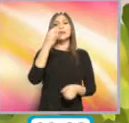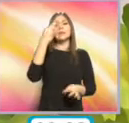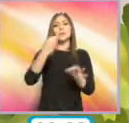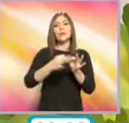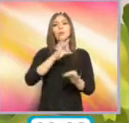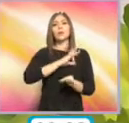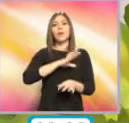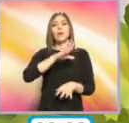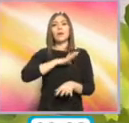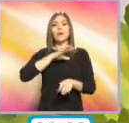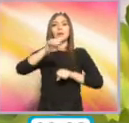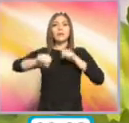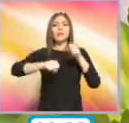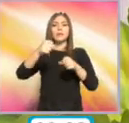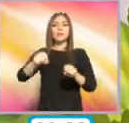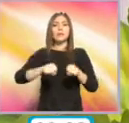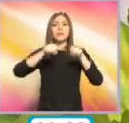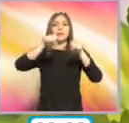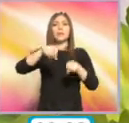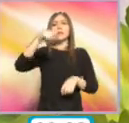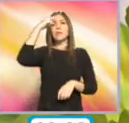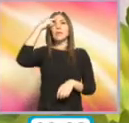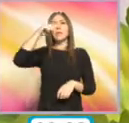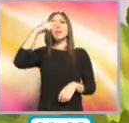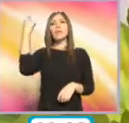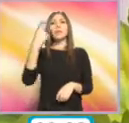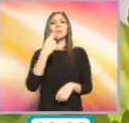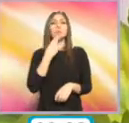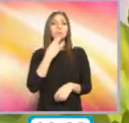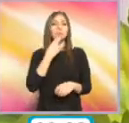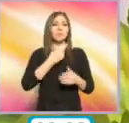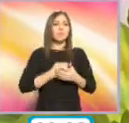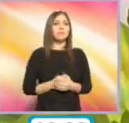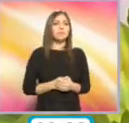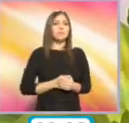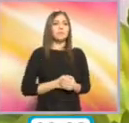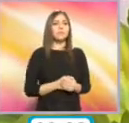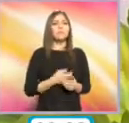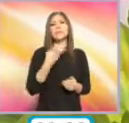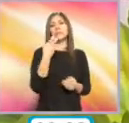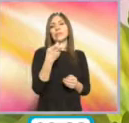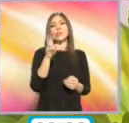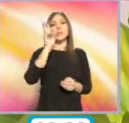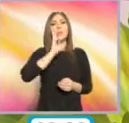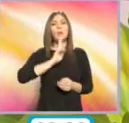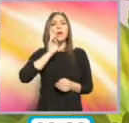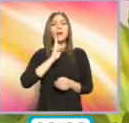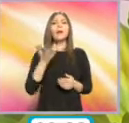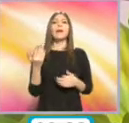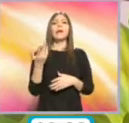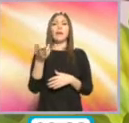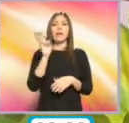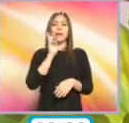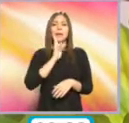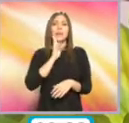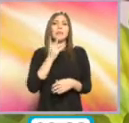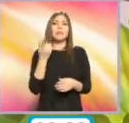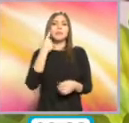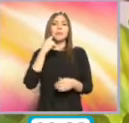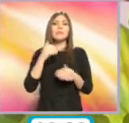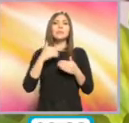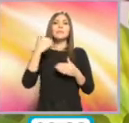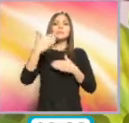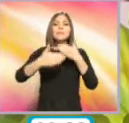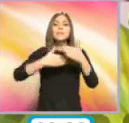que además pues son muy fáciles de utilizar. Uh-huh. Y es una prueba que vamos a estar poniendo. Finalmente